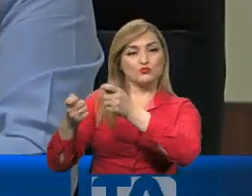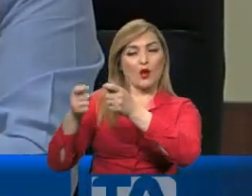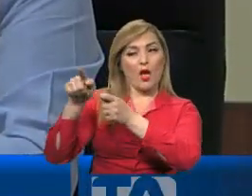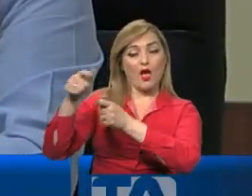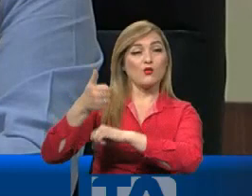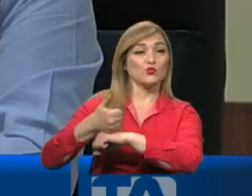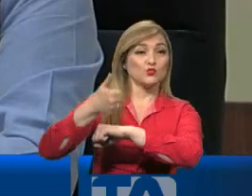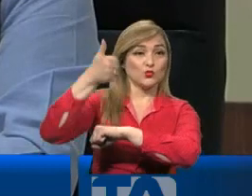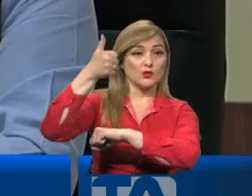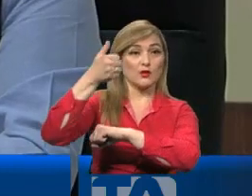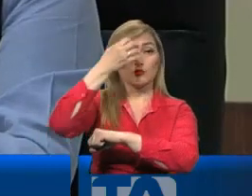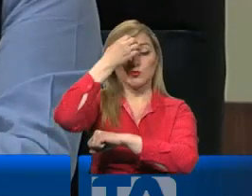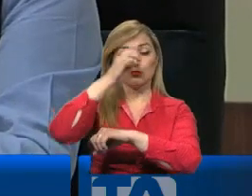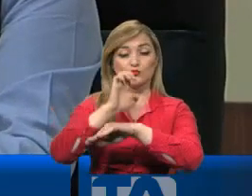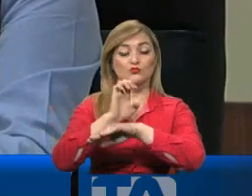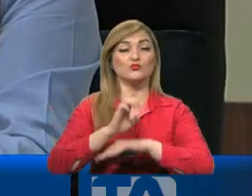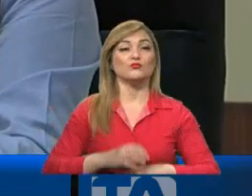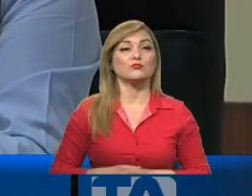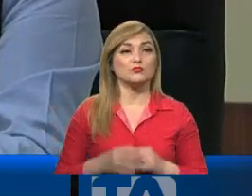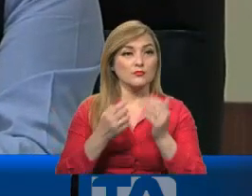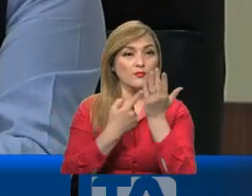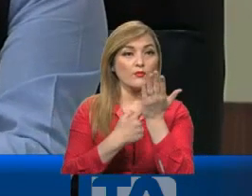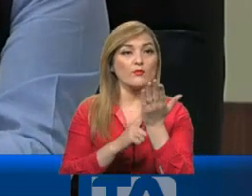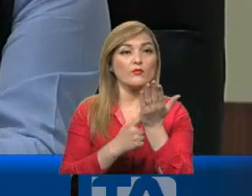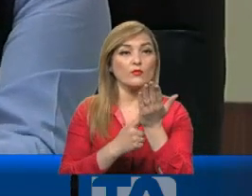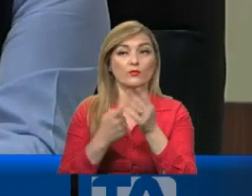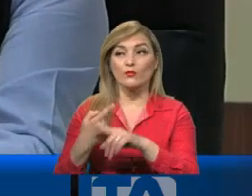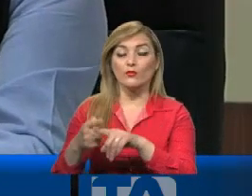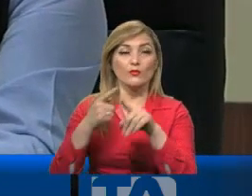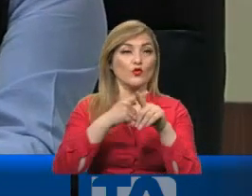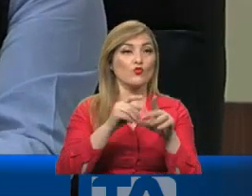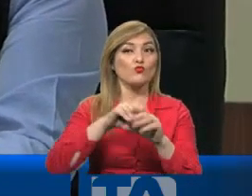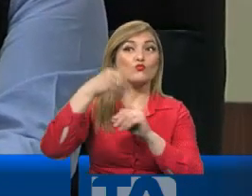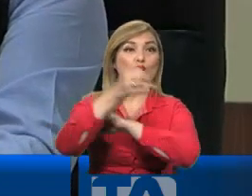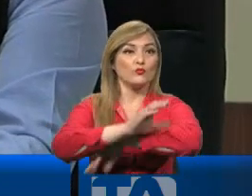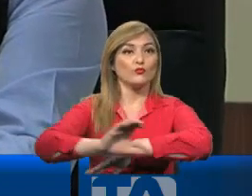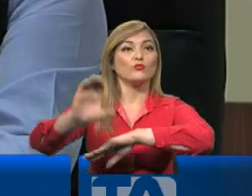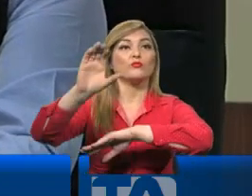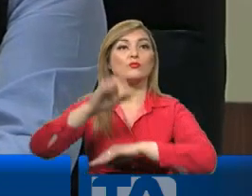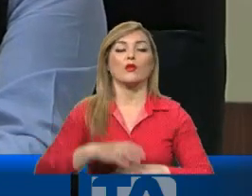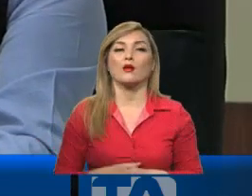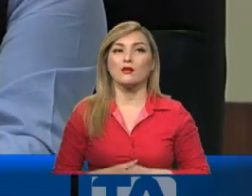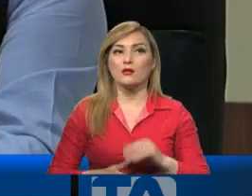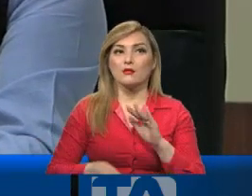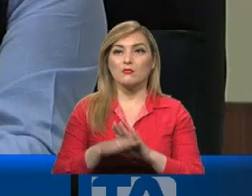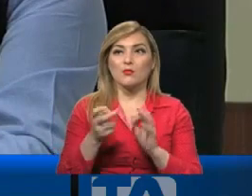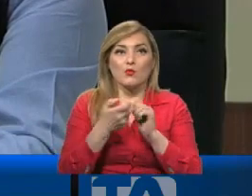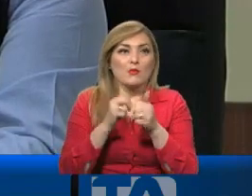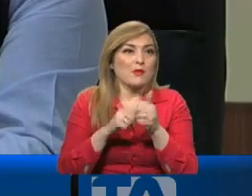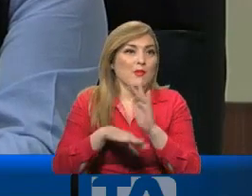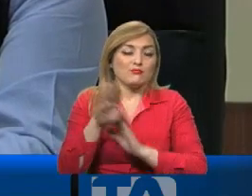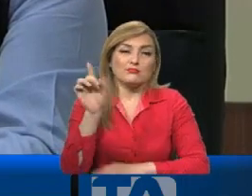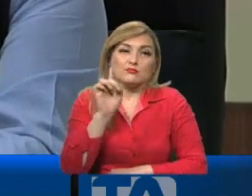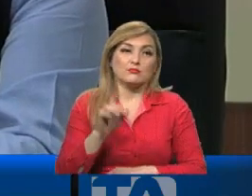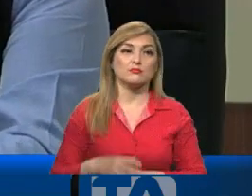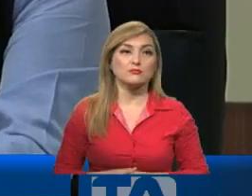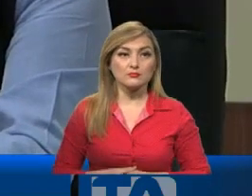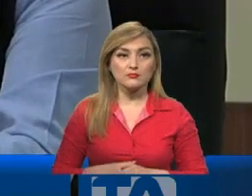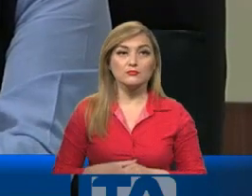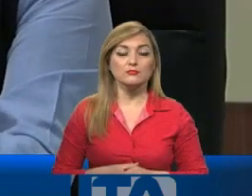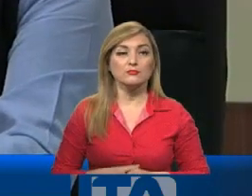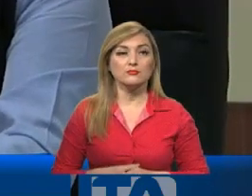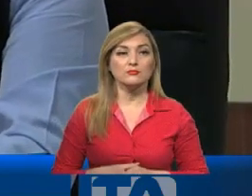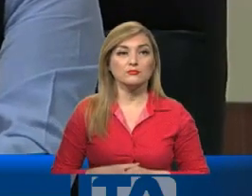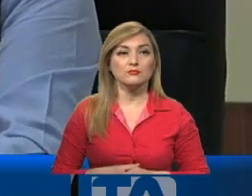rector de la educación del país el análisis en los sectores rurales en donde no tenemos mayores inconvenientes y sobre todo de